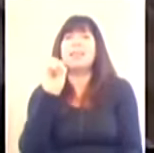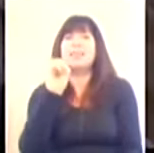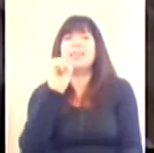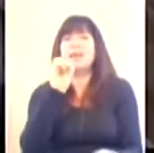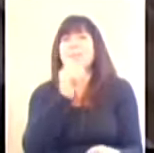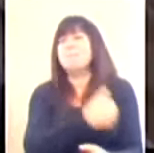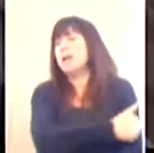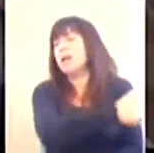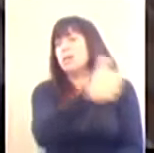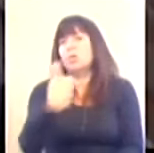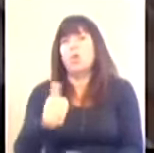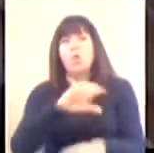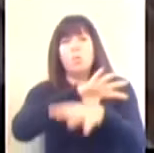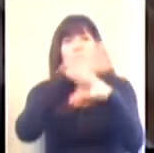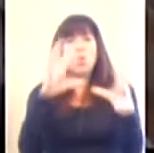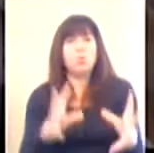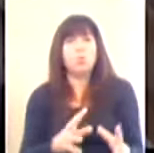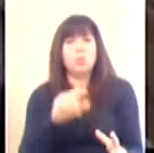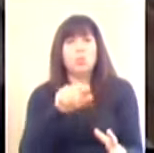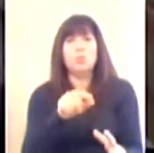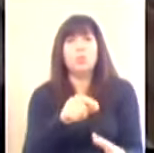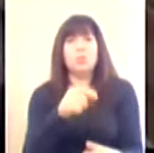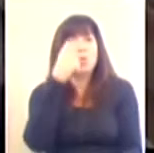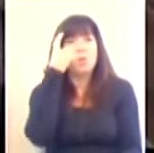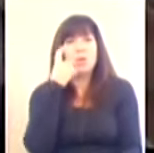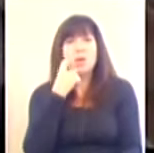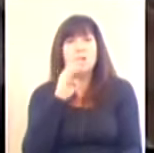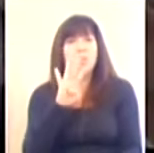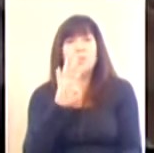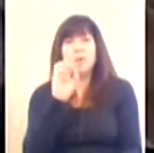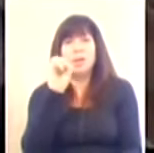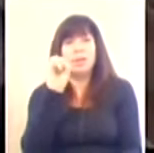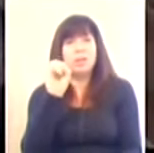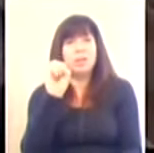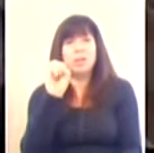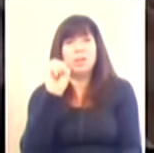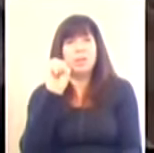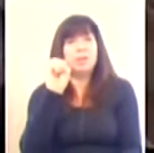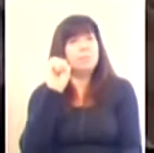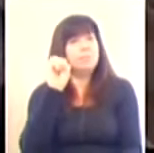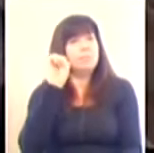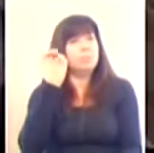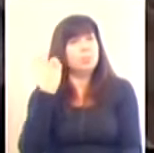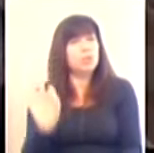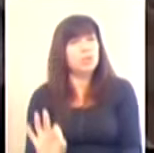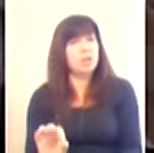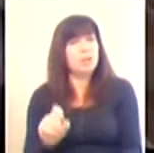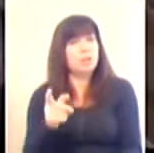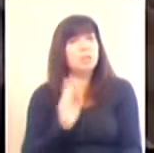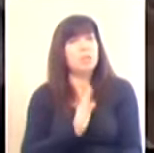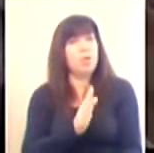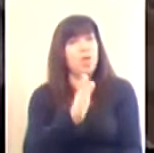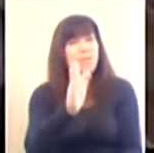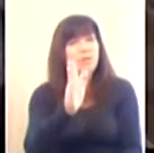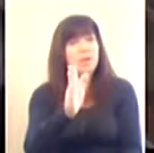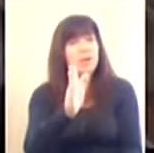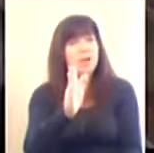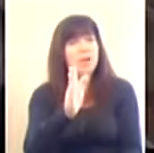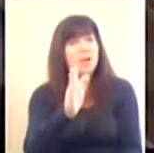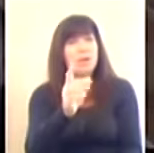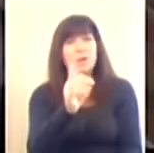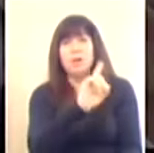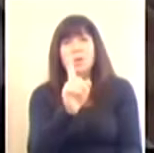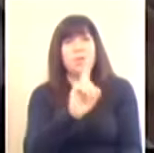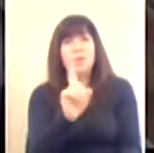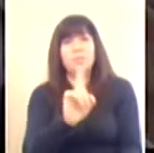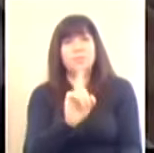el 40% del transporte chileno en el año 2050 todavía sea combustibles fósiles. Entonces, eso